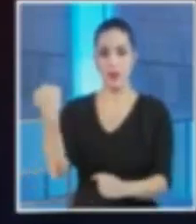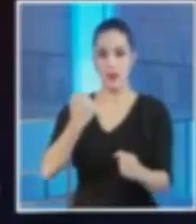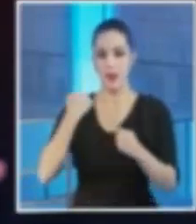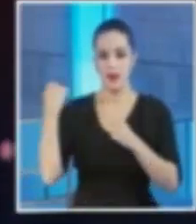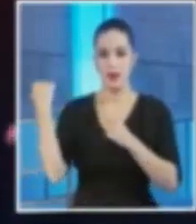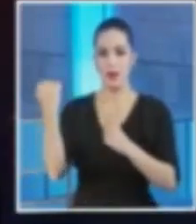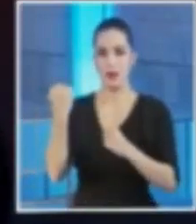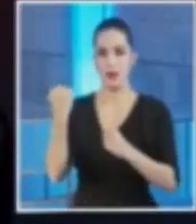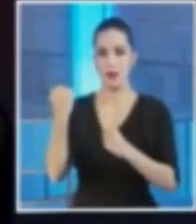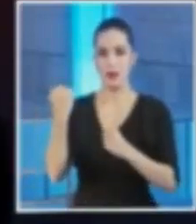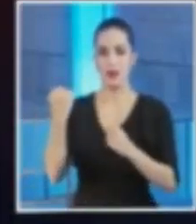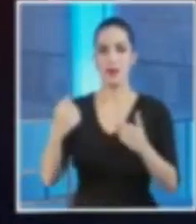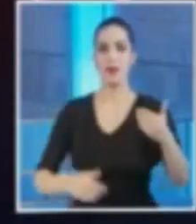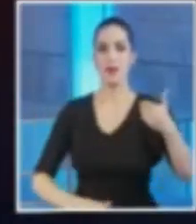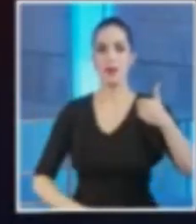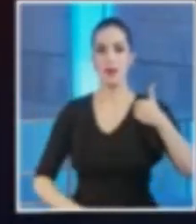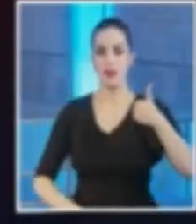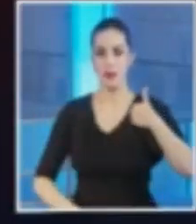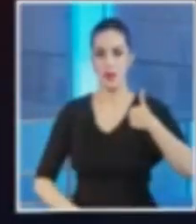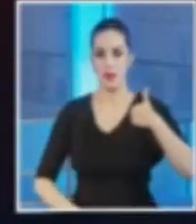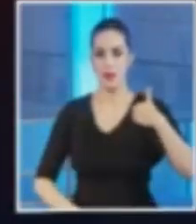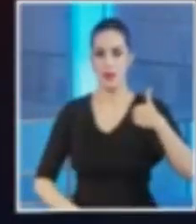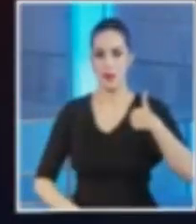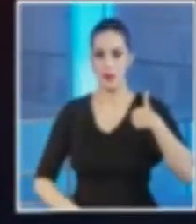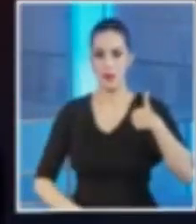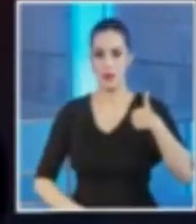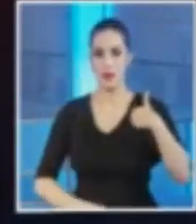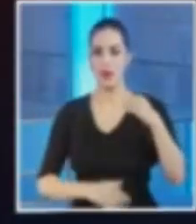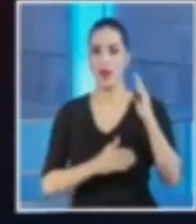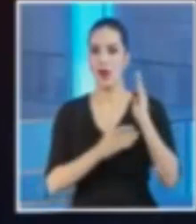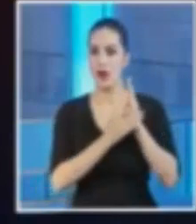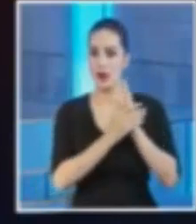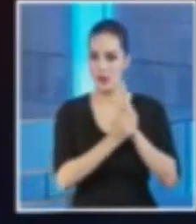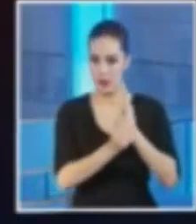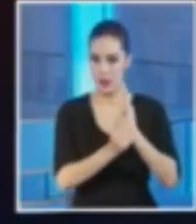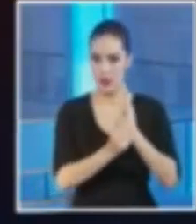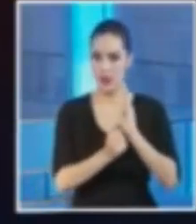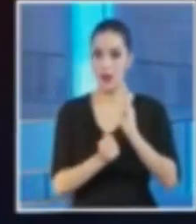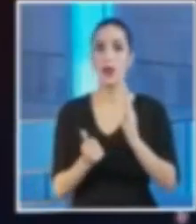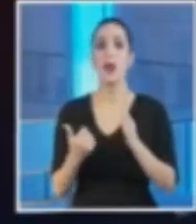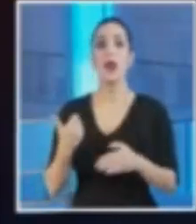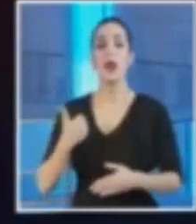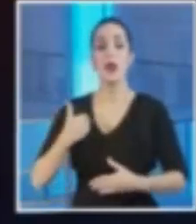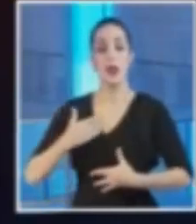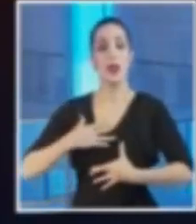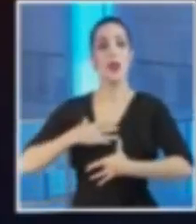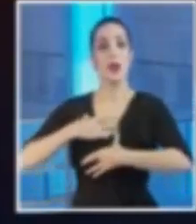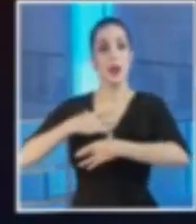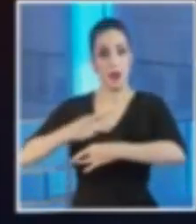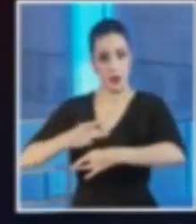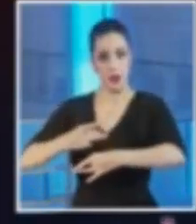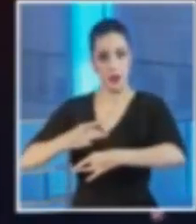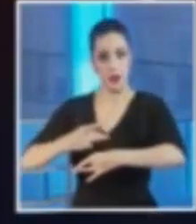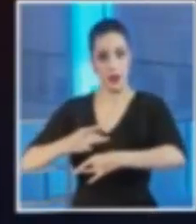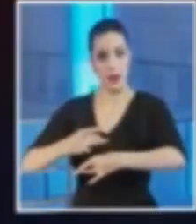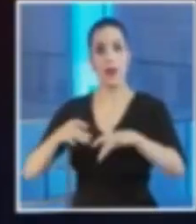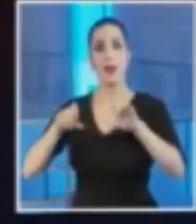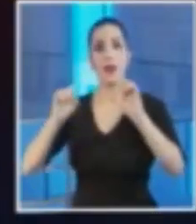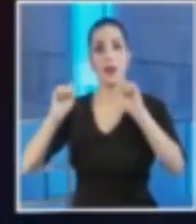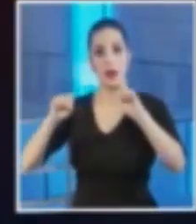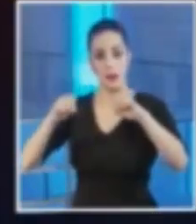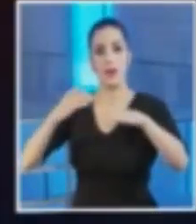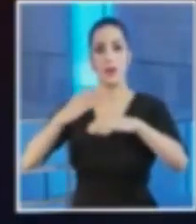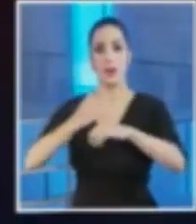fortaleza, tengo el criterio, tengo las ganas y tengo la capacidad de hacer que las cosas